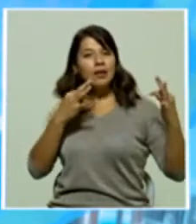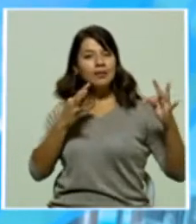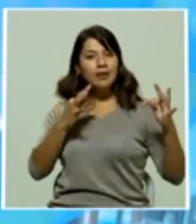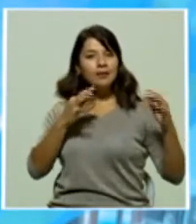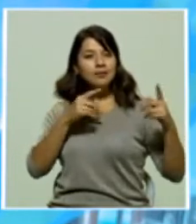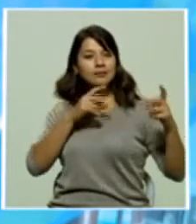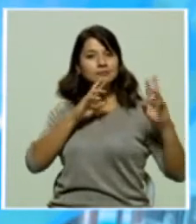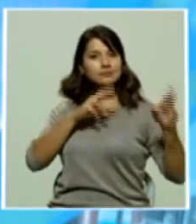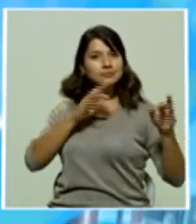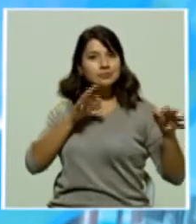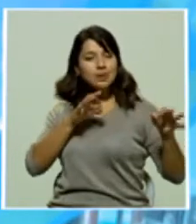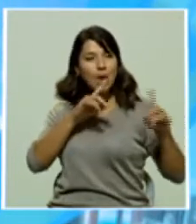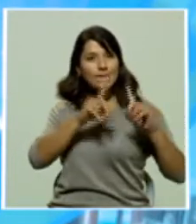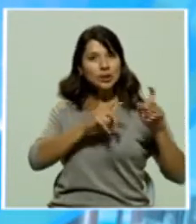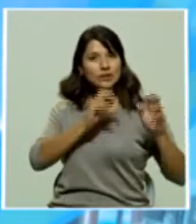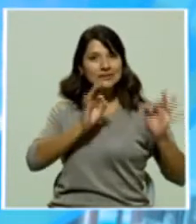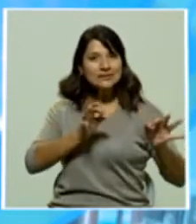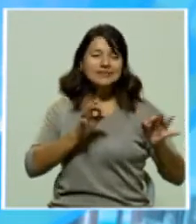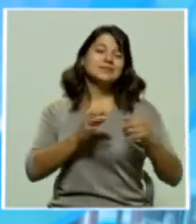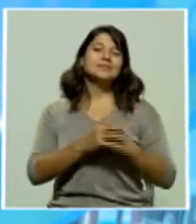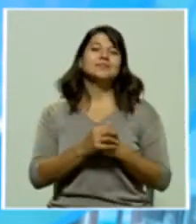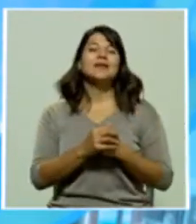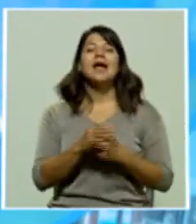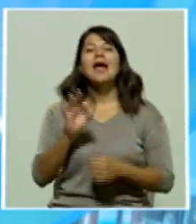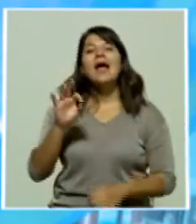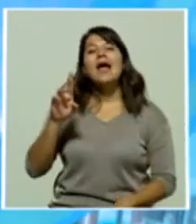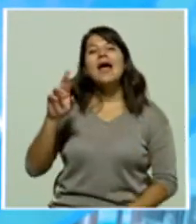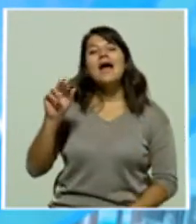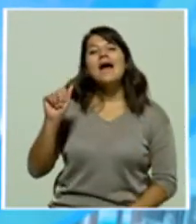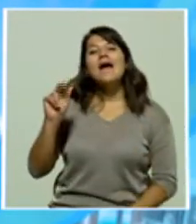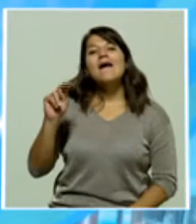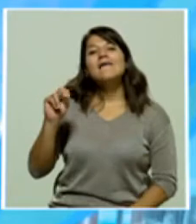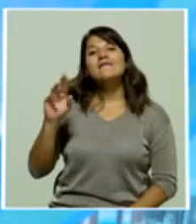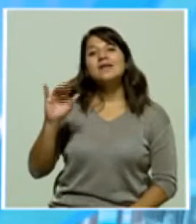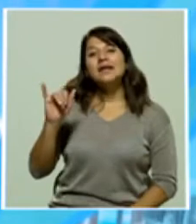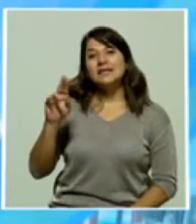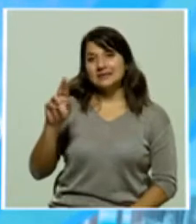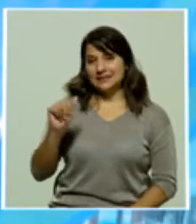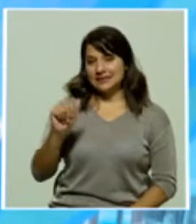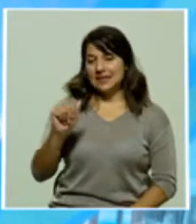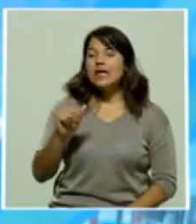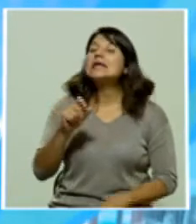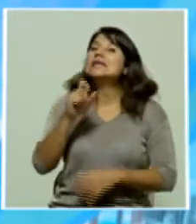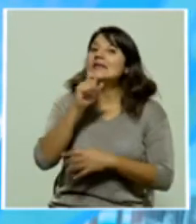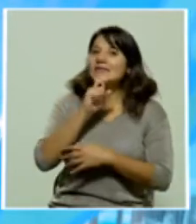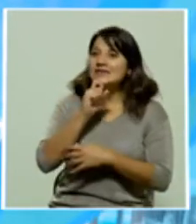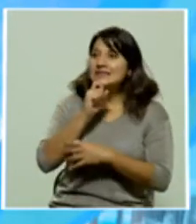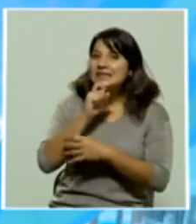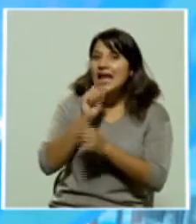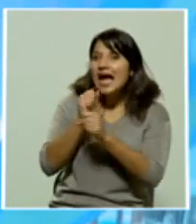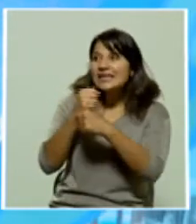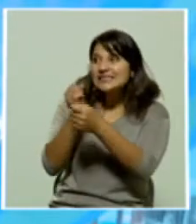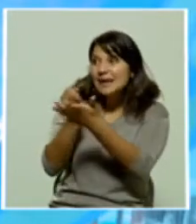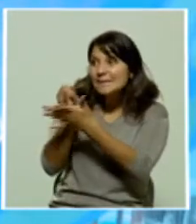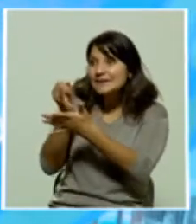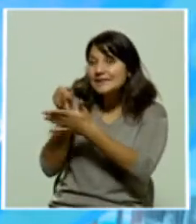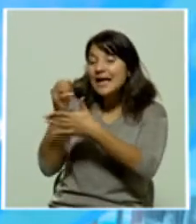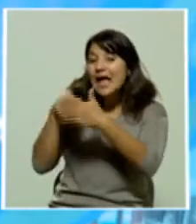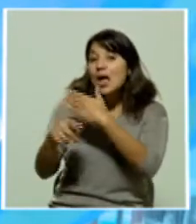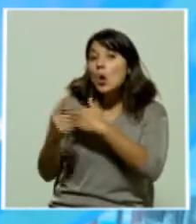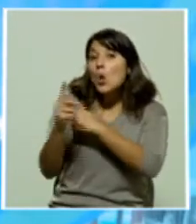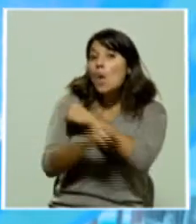atención del otro. Francina, además de lo complejo de reportear en un país que queda, recordémoslo,